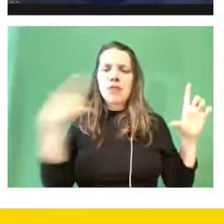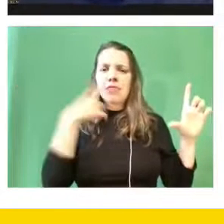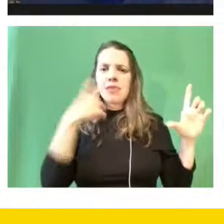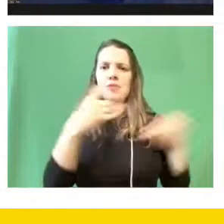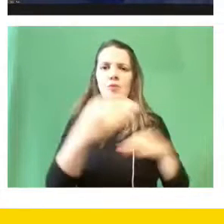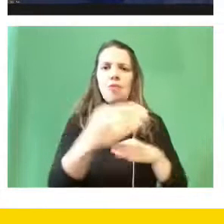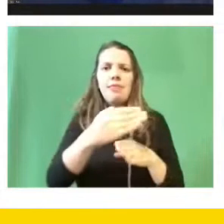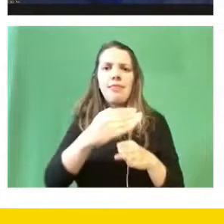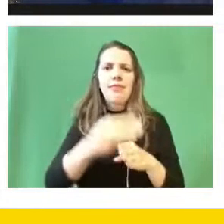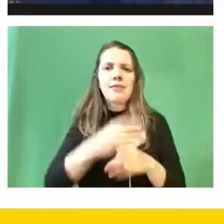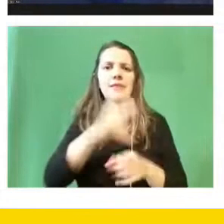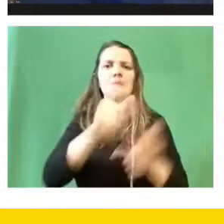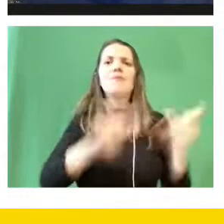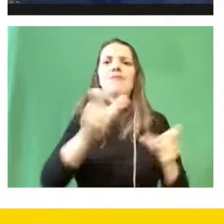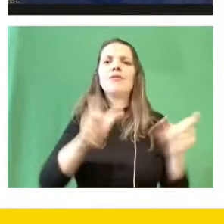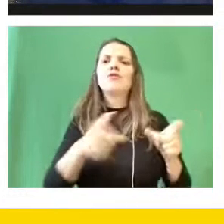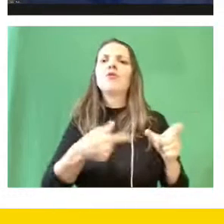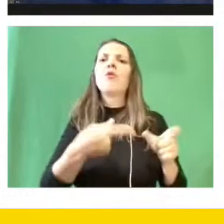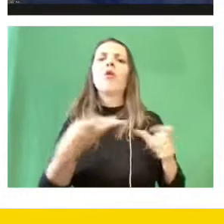Siguiente.